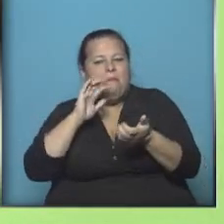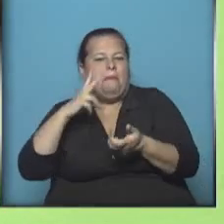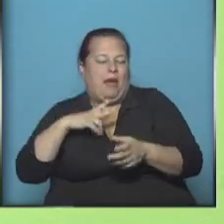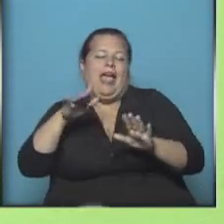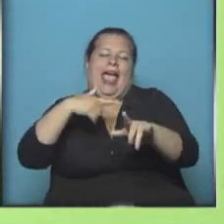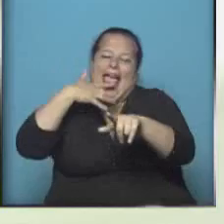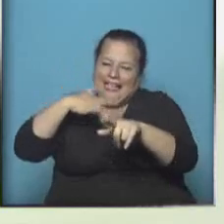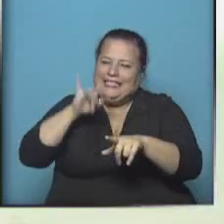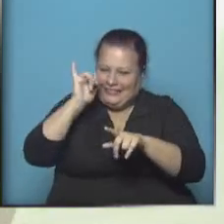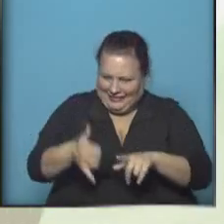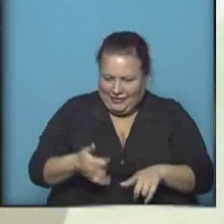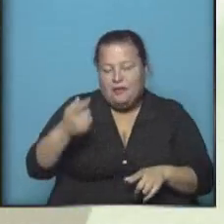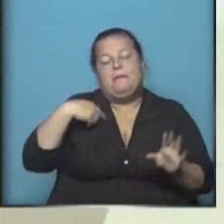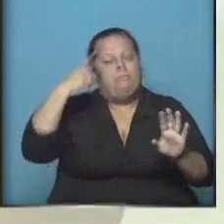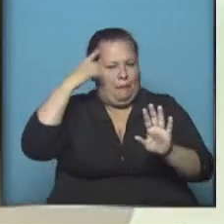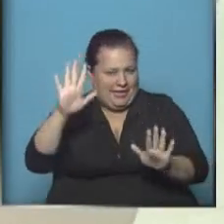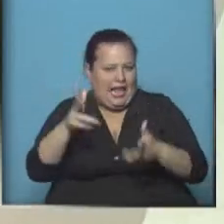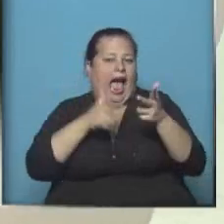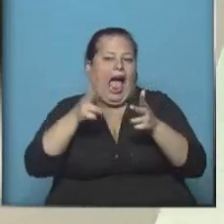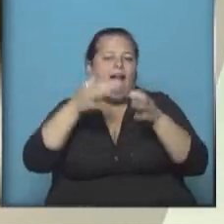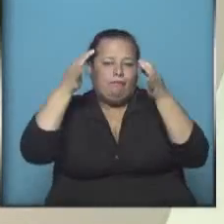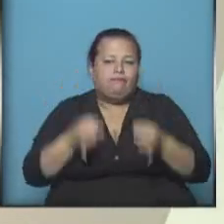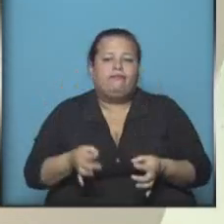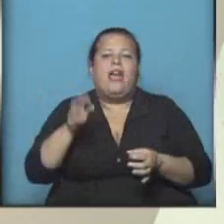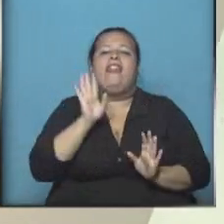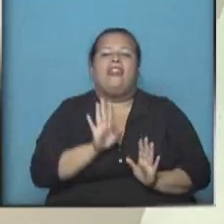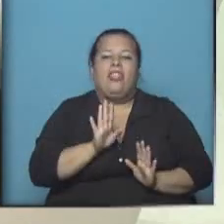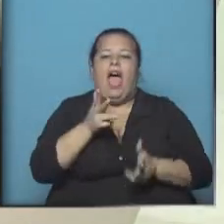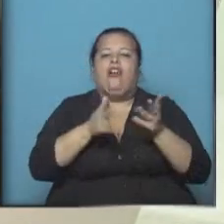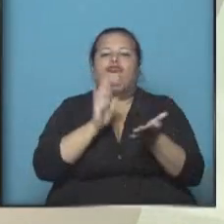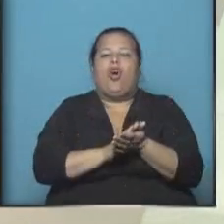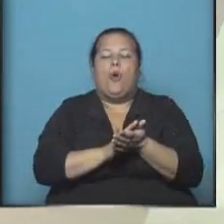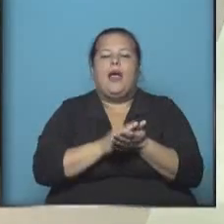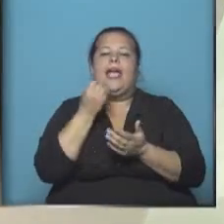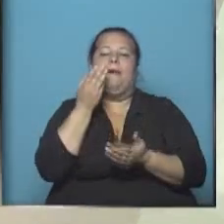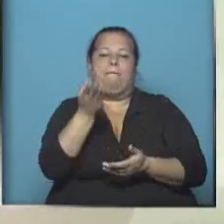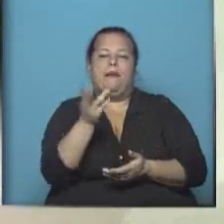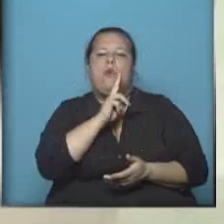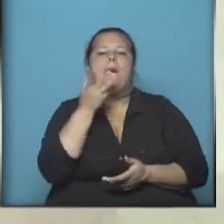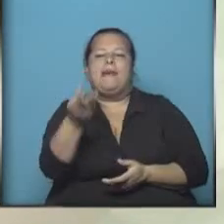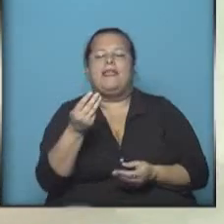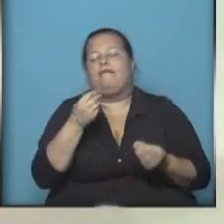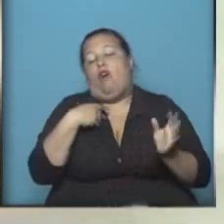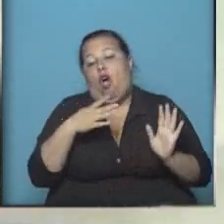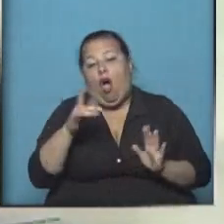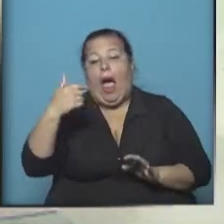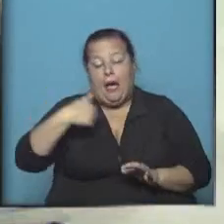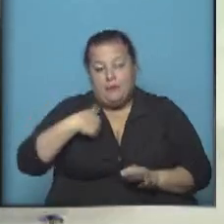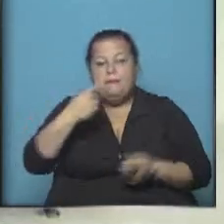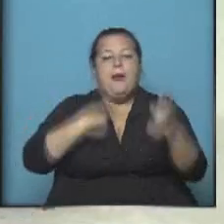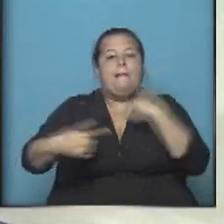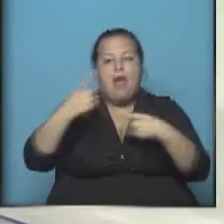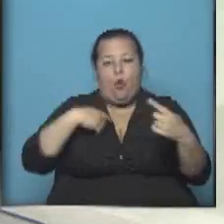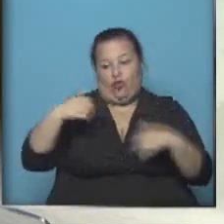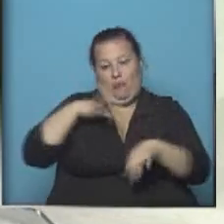puedo comprender perfectamente. Imaginemos, hablando específicamente de qué piden estas mujeres, o por lo menos a mí me consulta